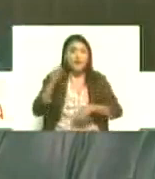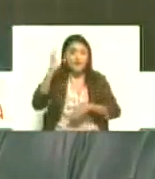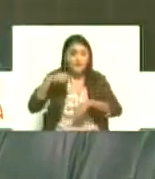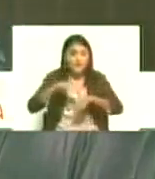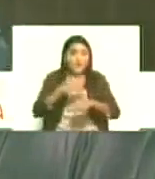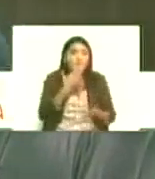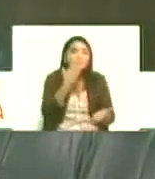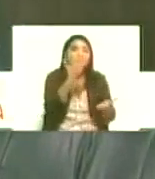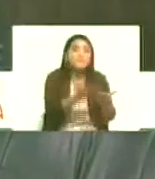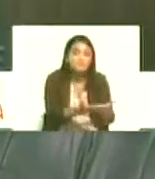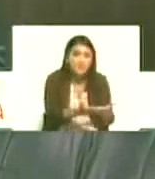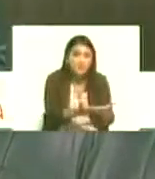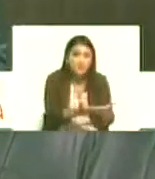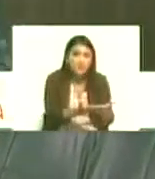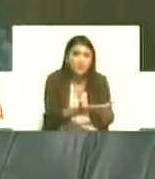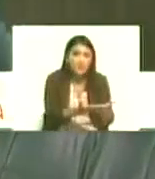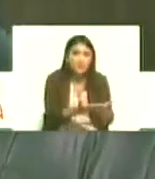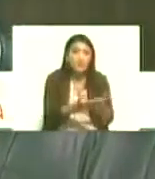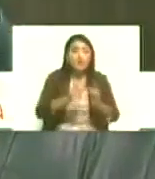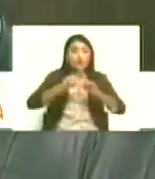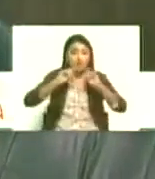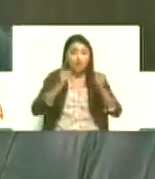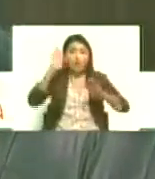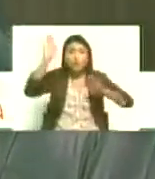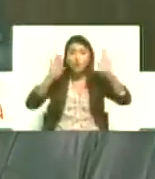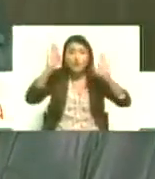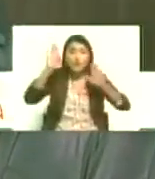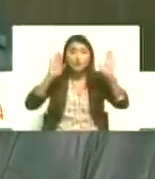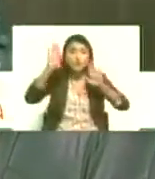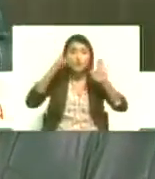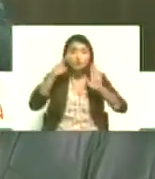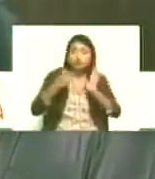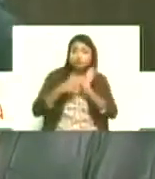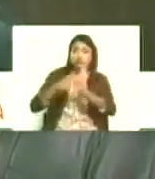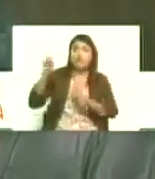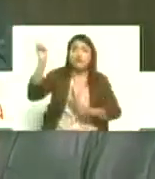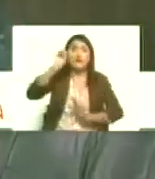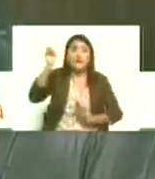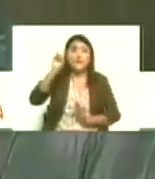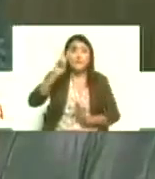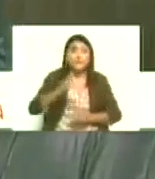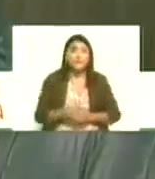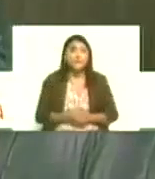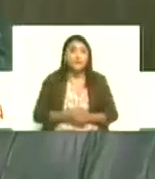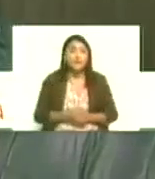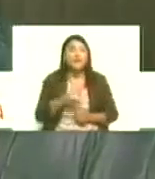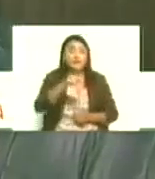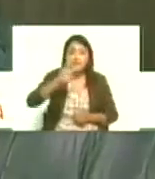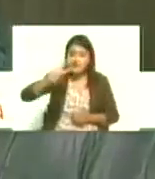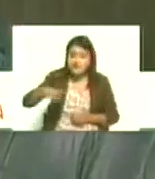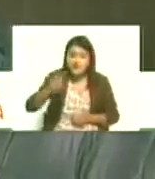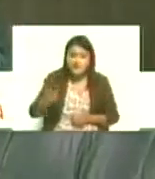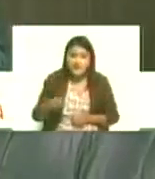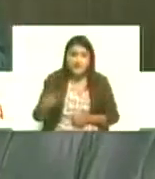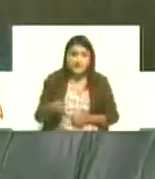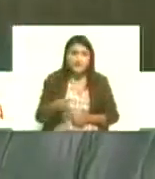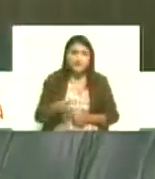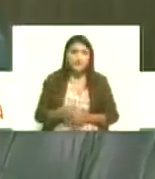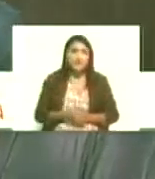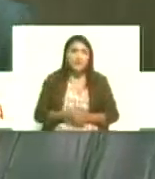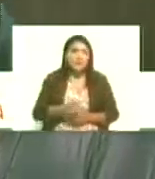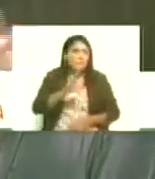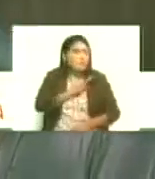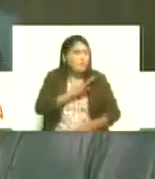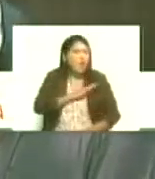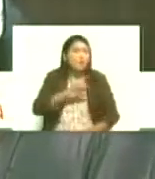solicito, pido que por unanimidad le demos un ejemplo a Venezuela en que ese territorio, que es tan